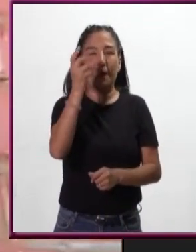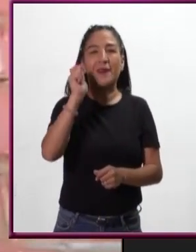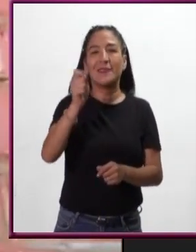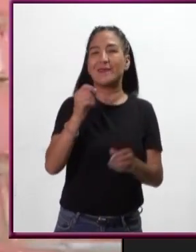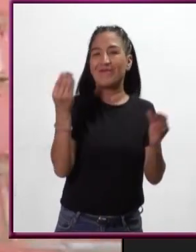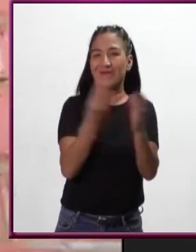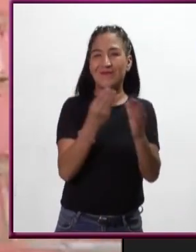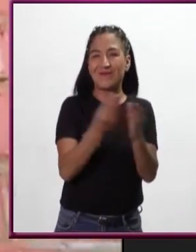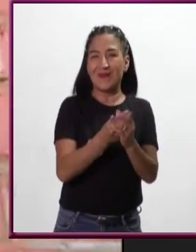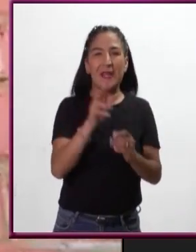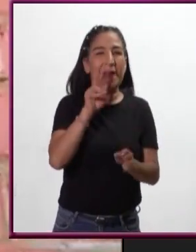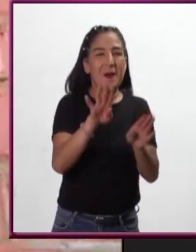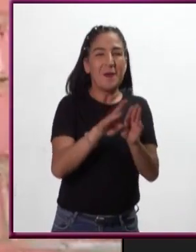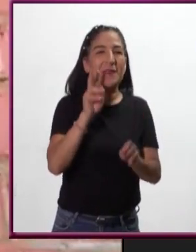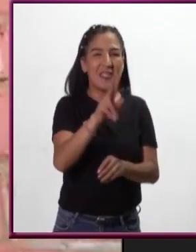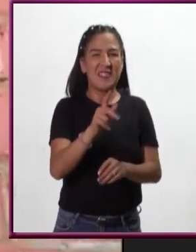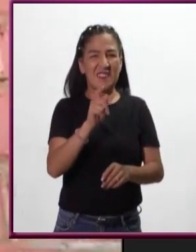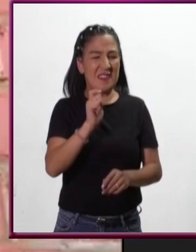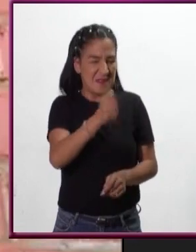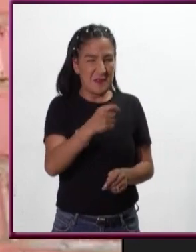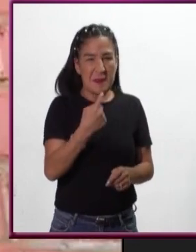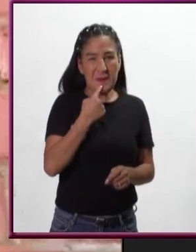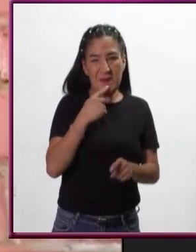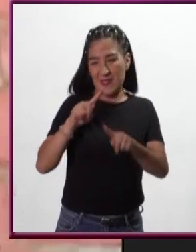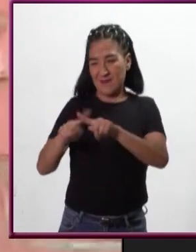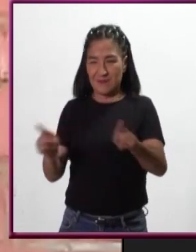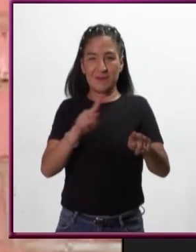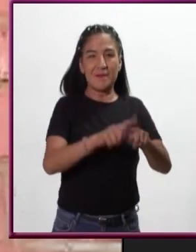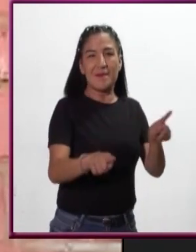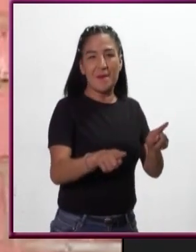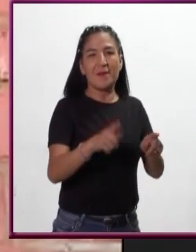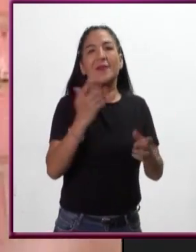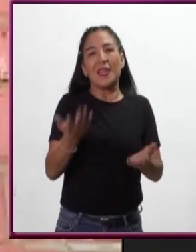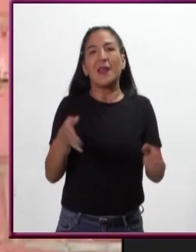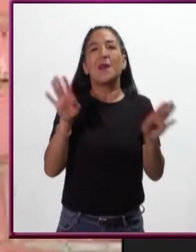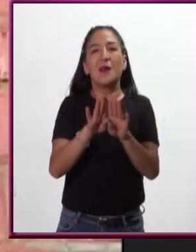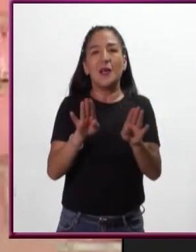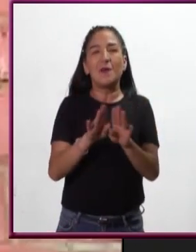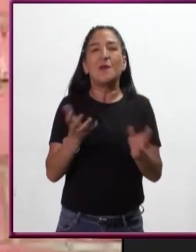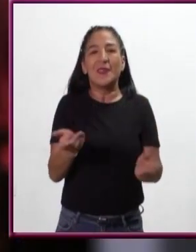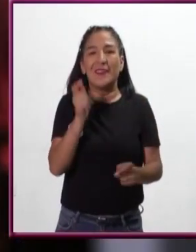muy característico, ¿no? Y a veces quienes no sabemos diferenciar, pues nos vamos justo